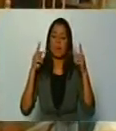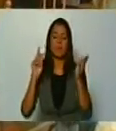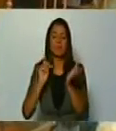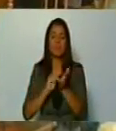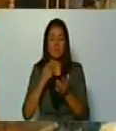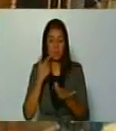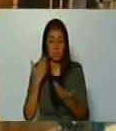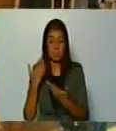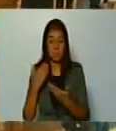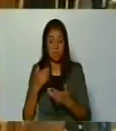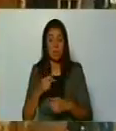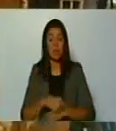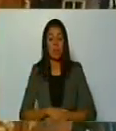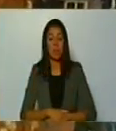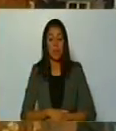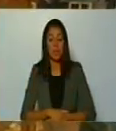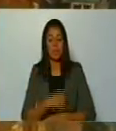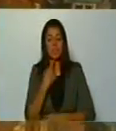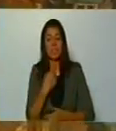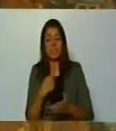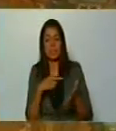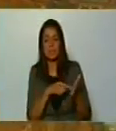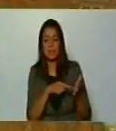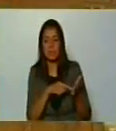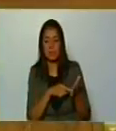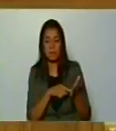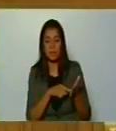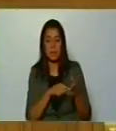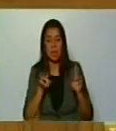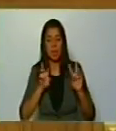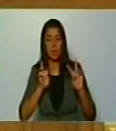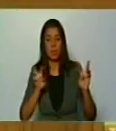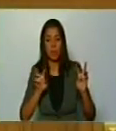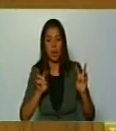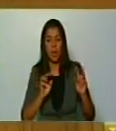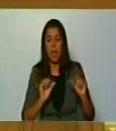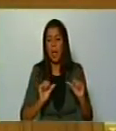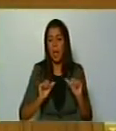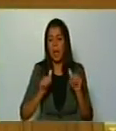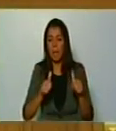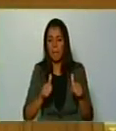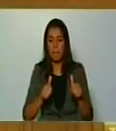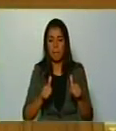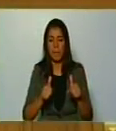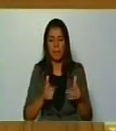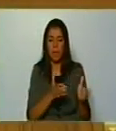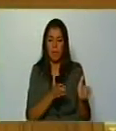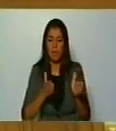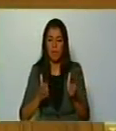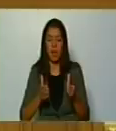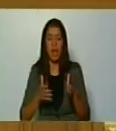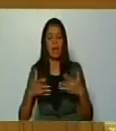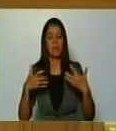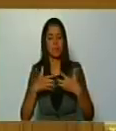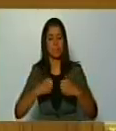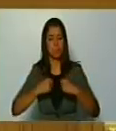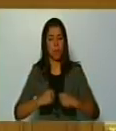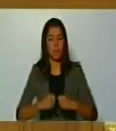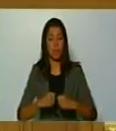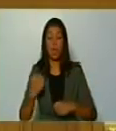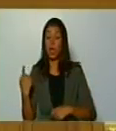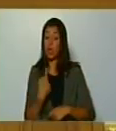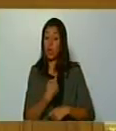Dice, abro comillas, inicia la fase decisiva de esta lucha, por eso en la unidad declaramos